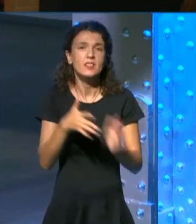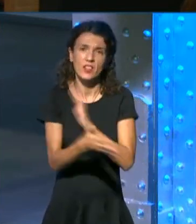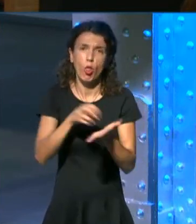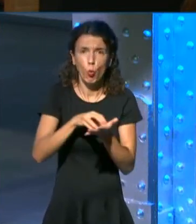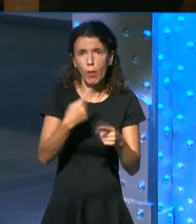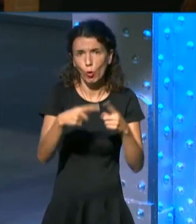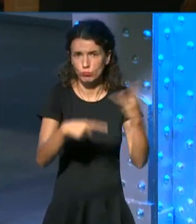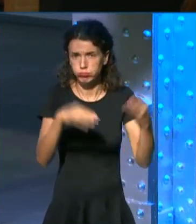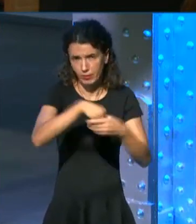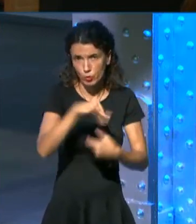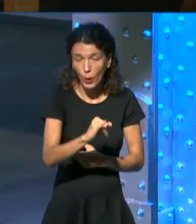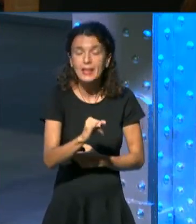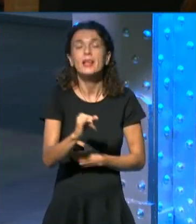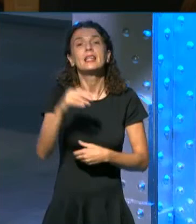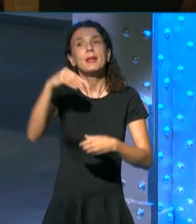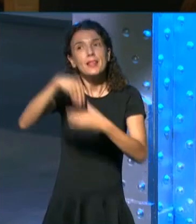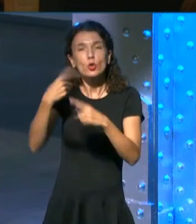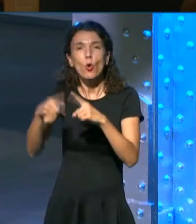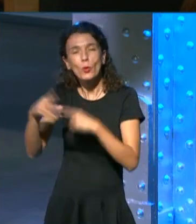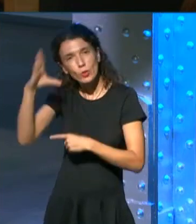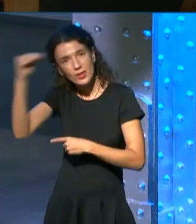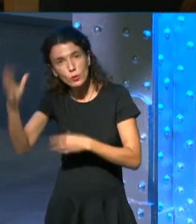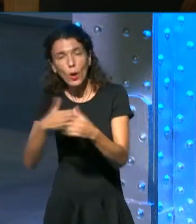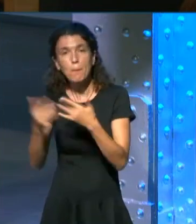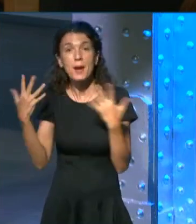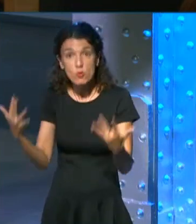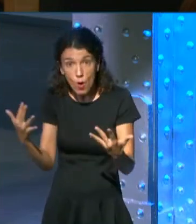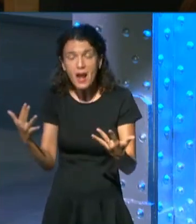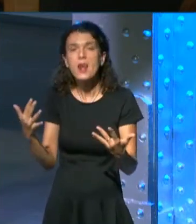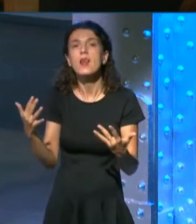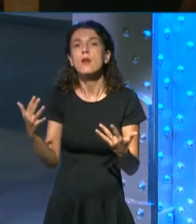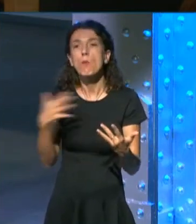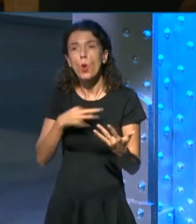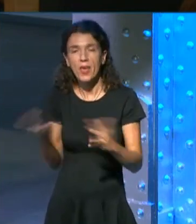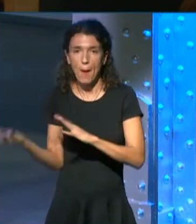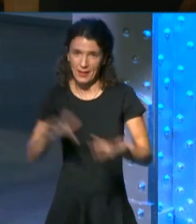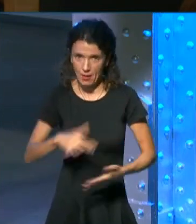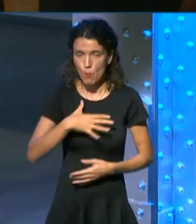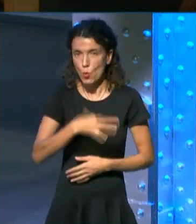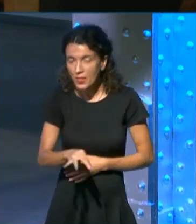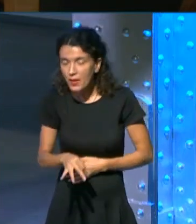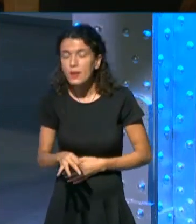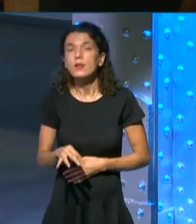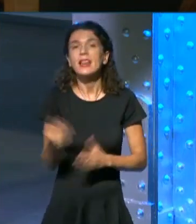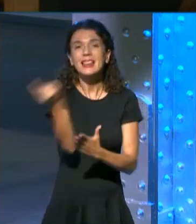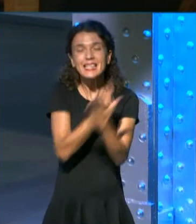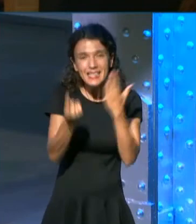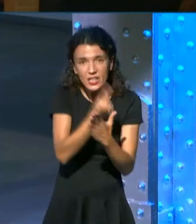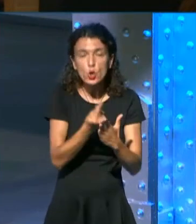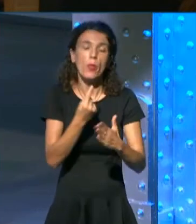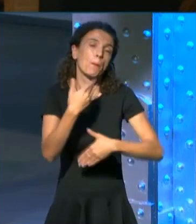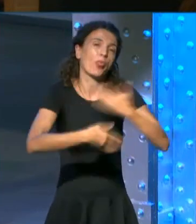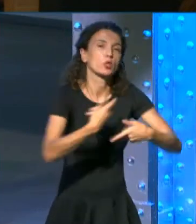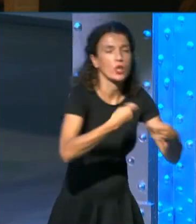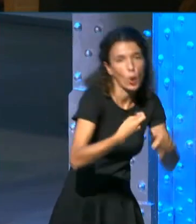una componente intelectual y manual se pueden abordar así. El diseño de un proceso de negocio,